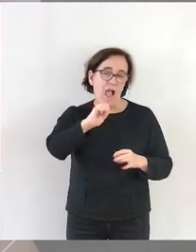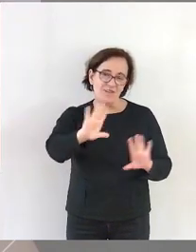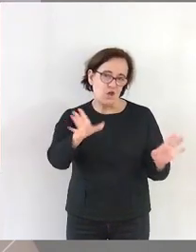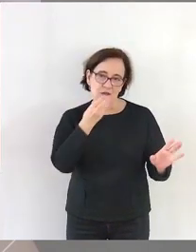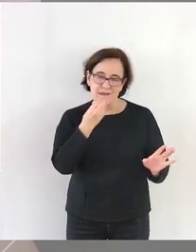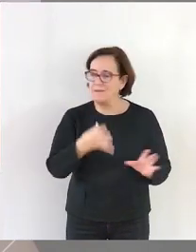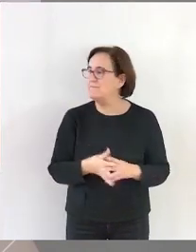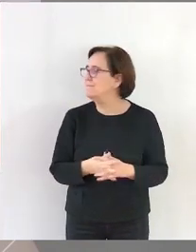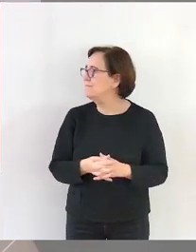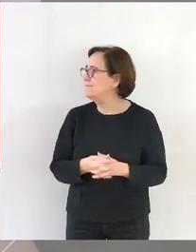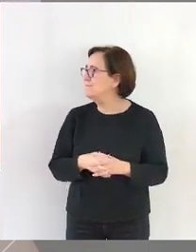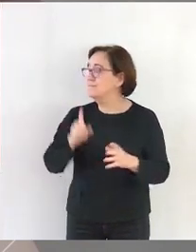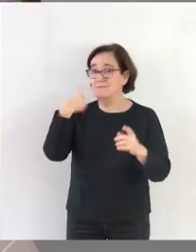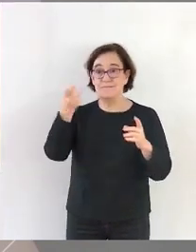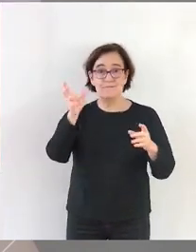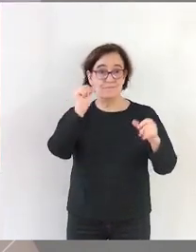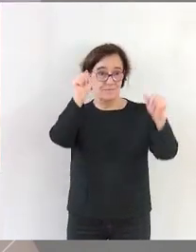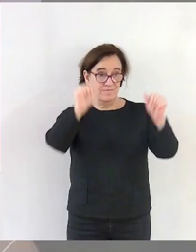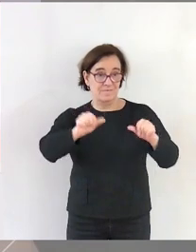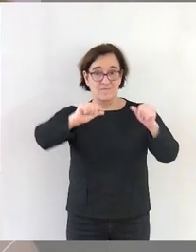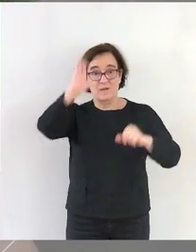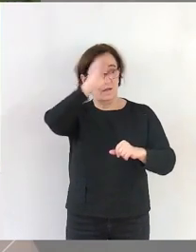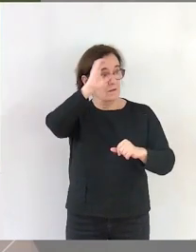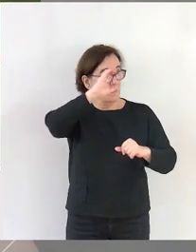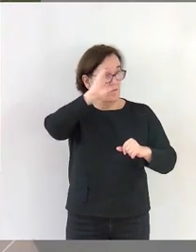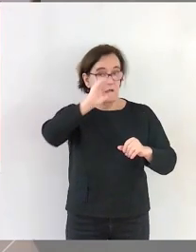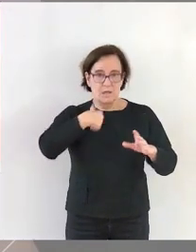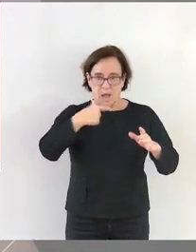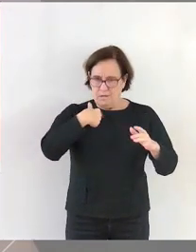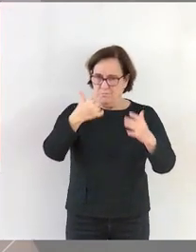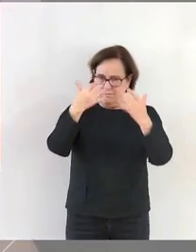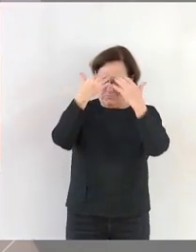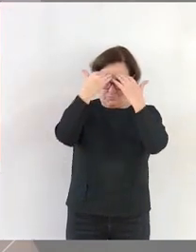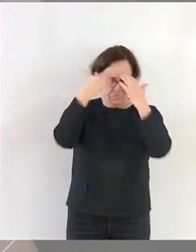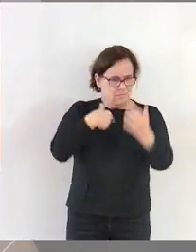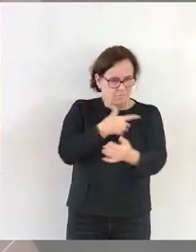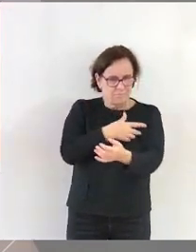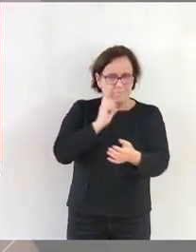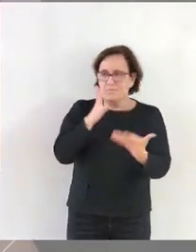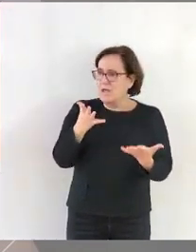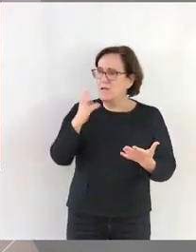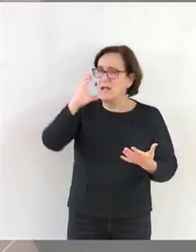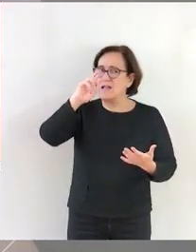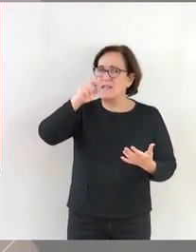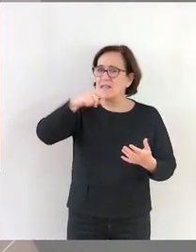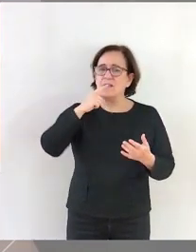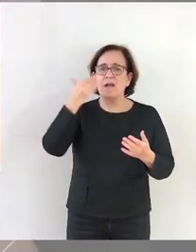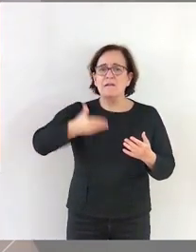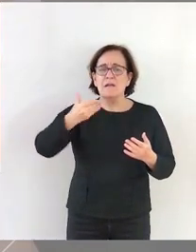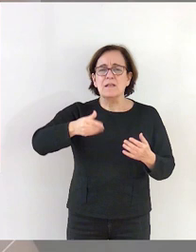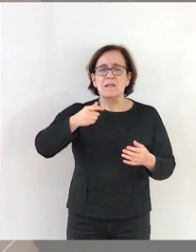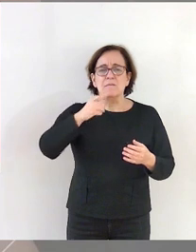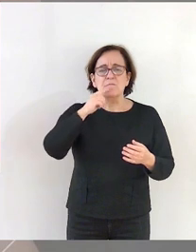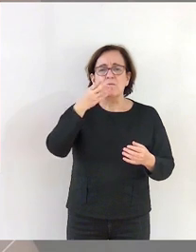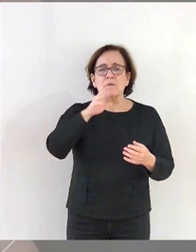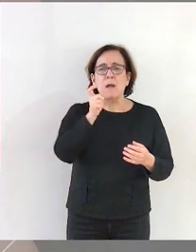José Manuel después de escucharte contigo la ciencia con sangre entra que lo sepas y a Cristina por poner en valor una palabra tan importante